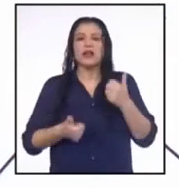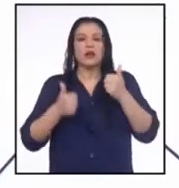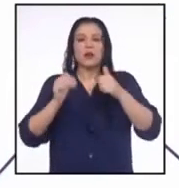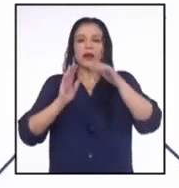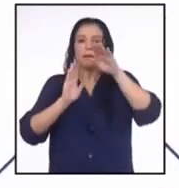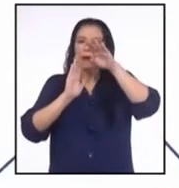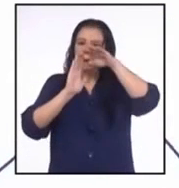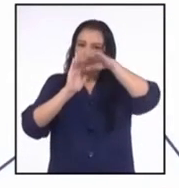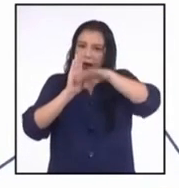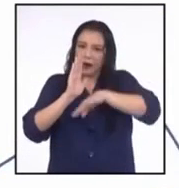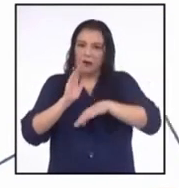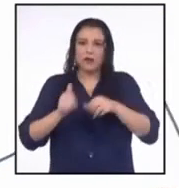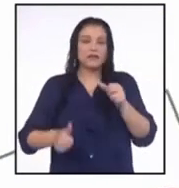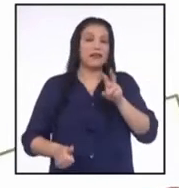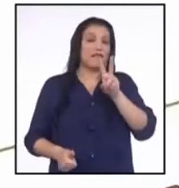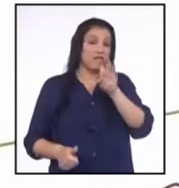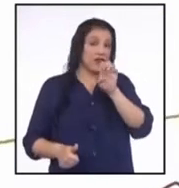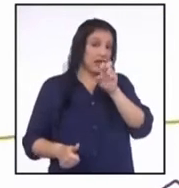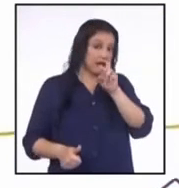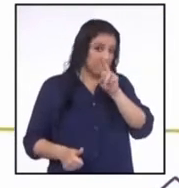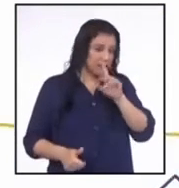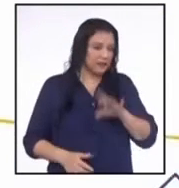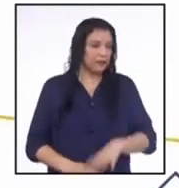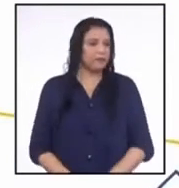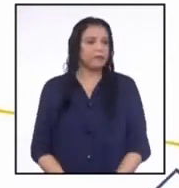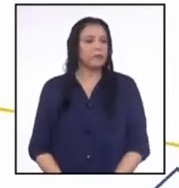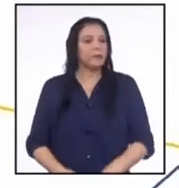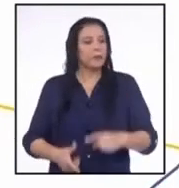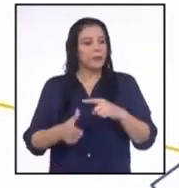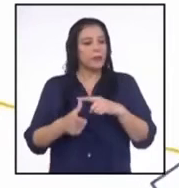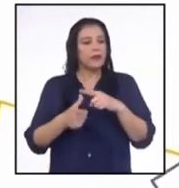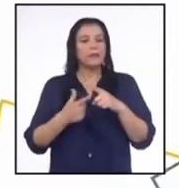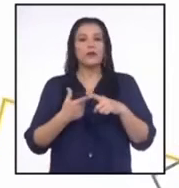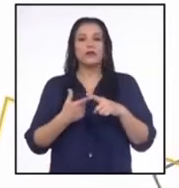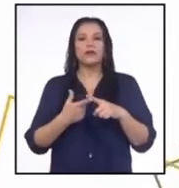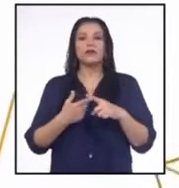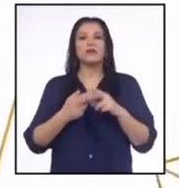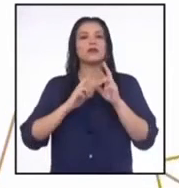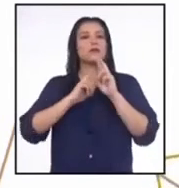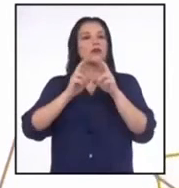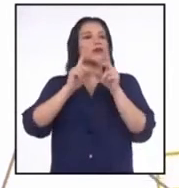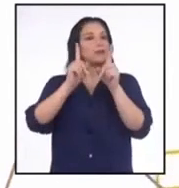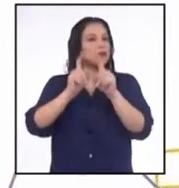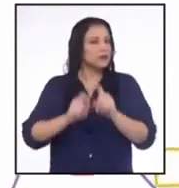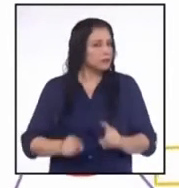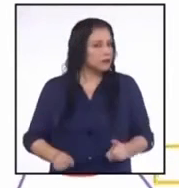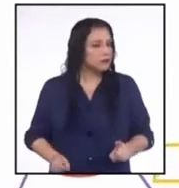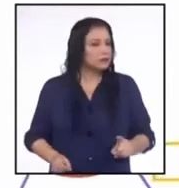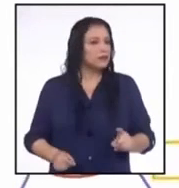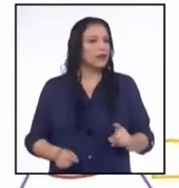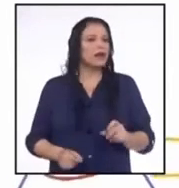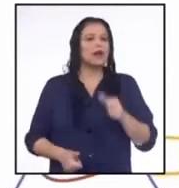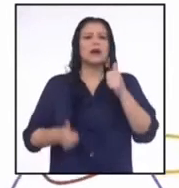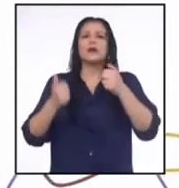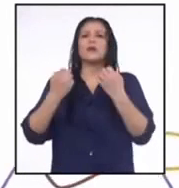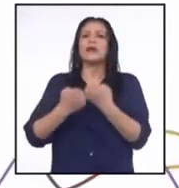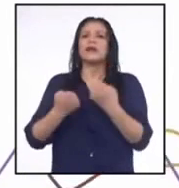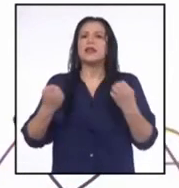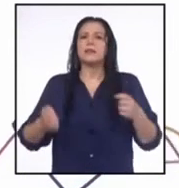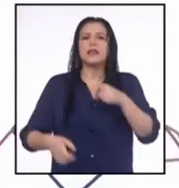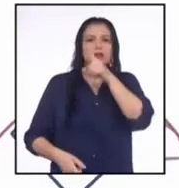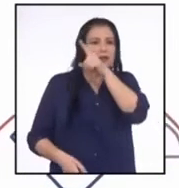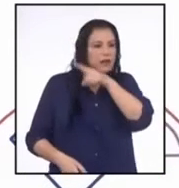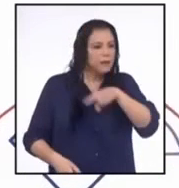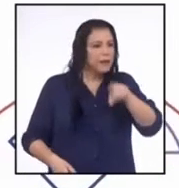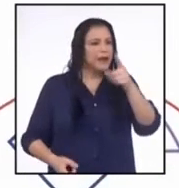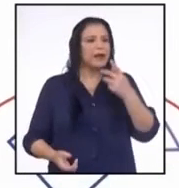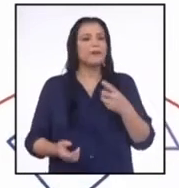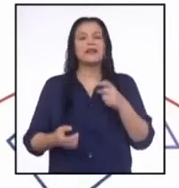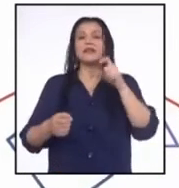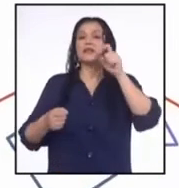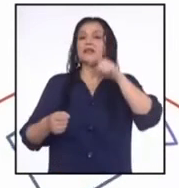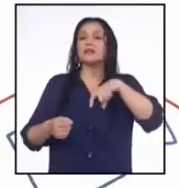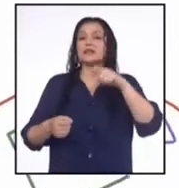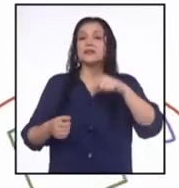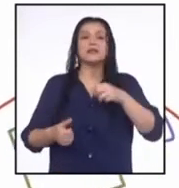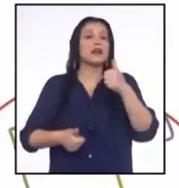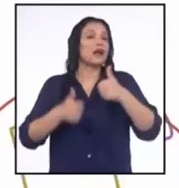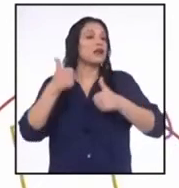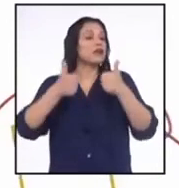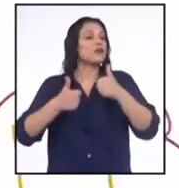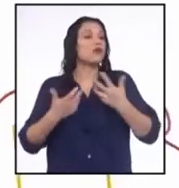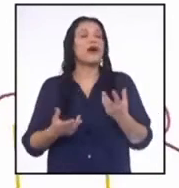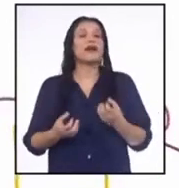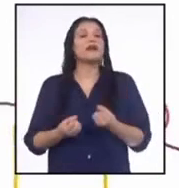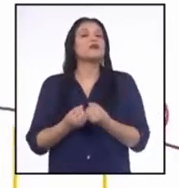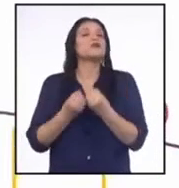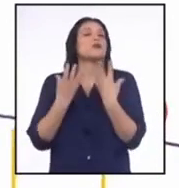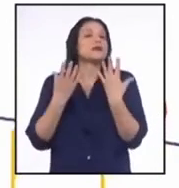bajo es el vértice. Entonces, respondamos la pregunta. ¿Qué elementos de la parábola le corresponden y cuál